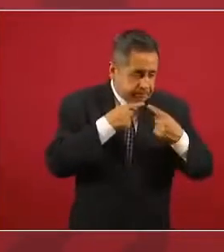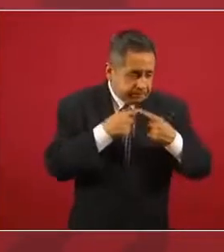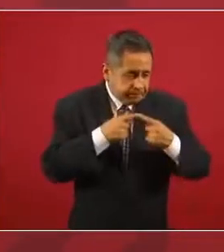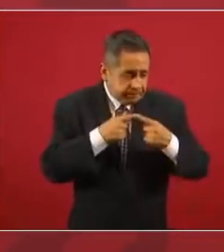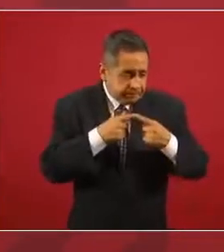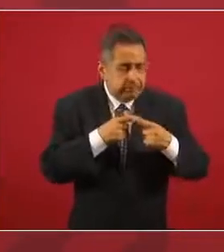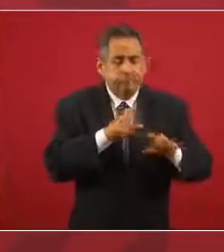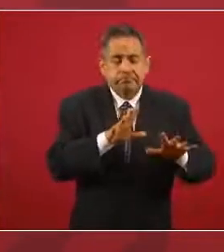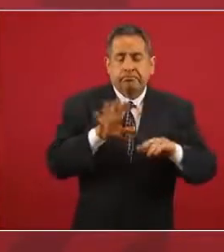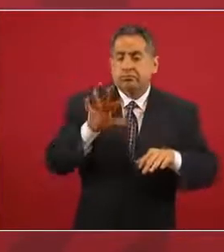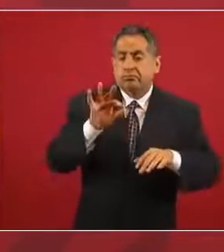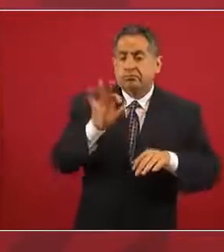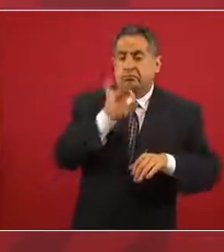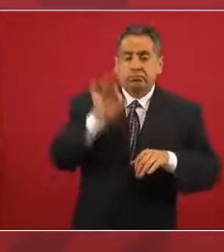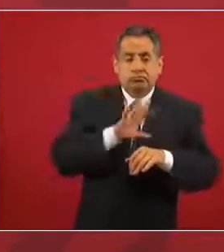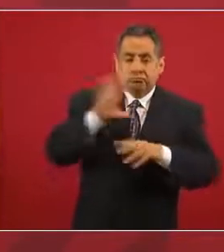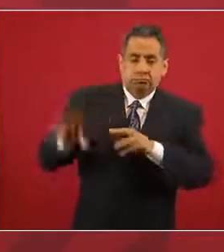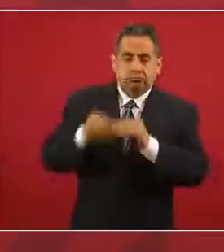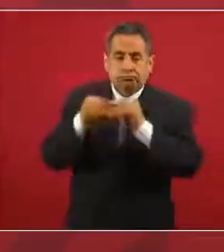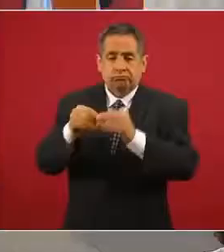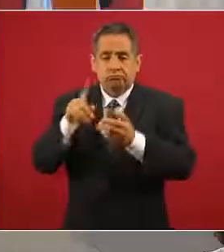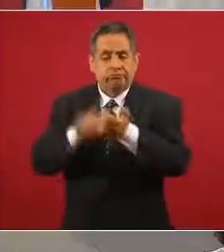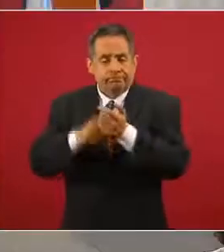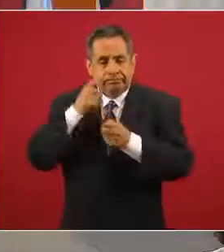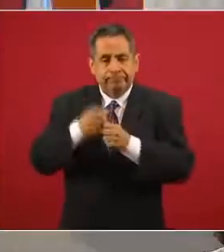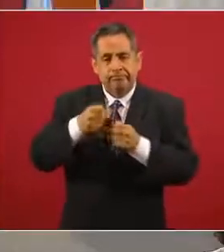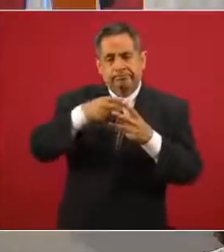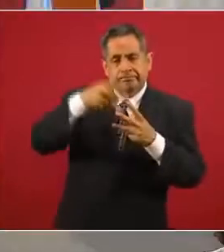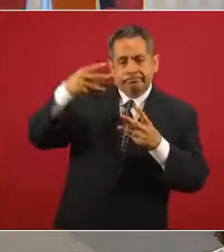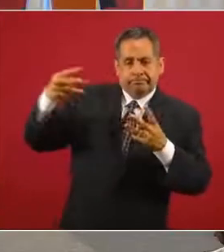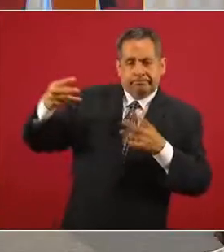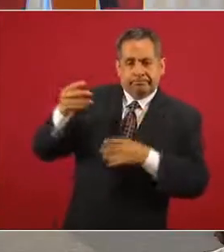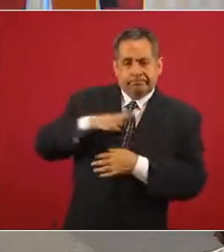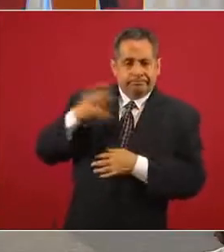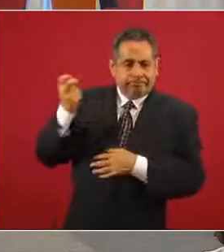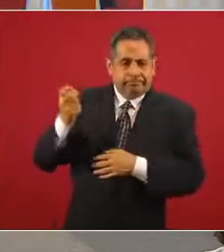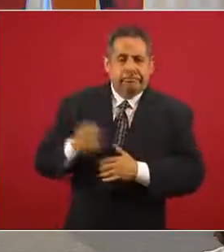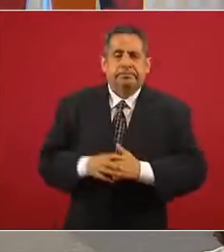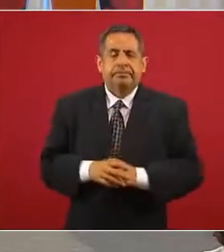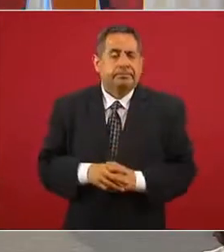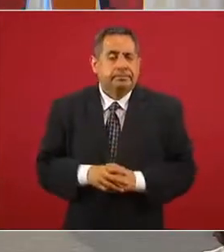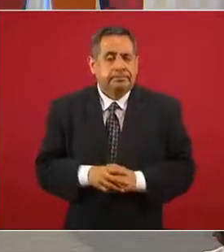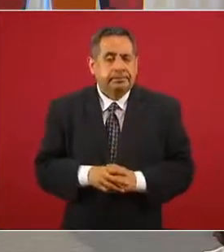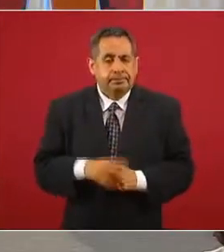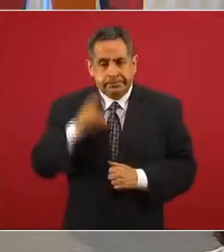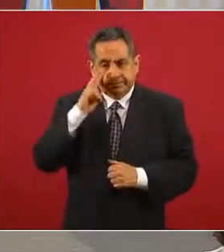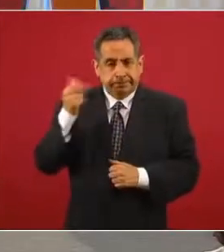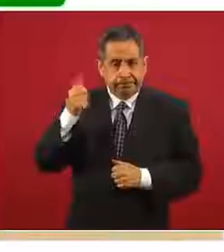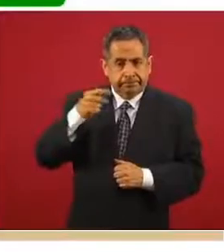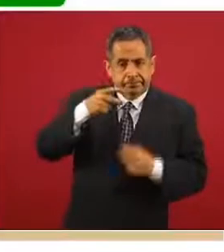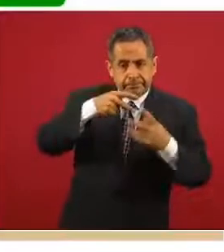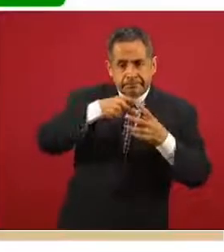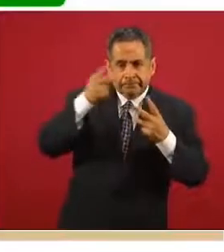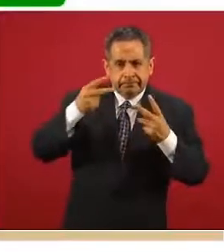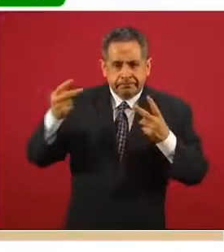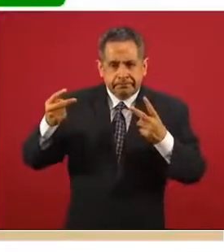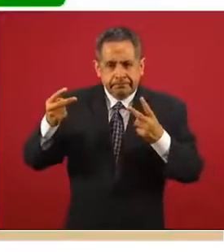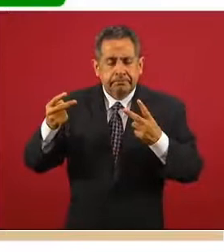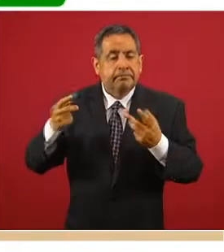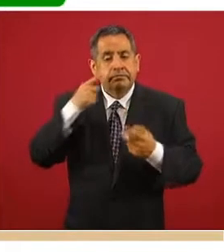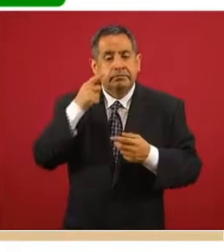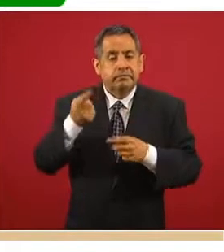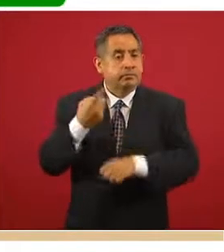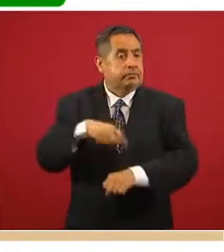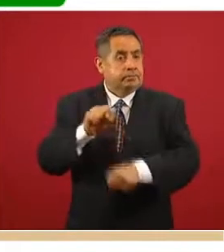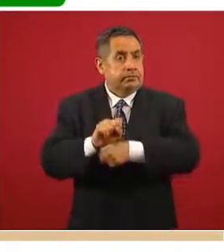sumamos a la cuenta de casos y esos son los casos estimados. Y vemos exactamente este patrón en donde hasta la